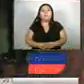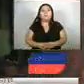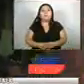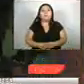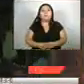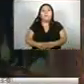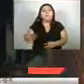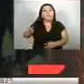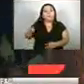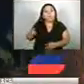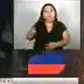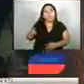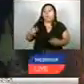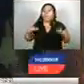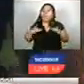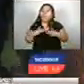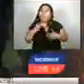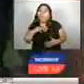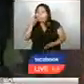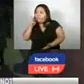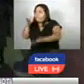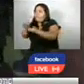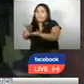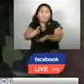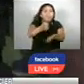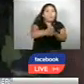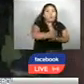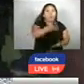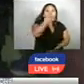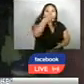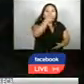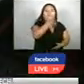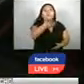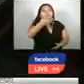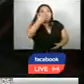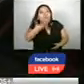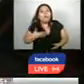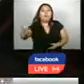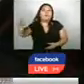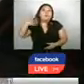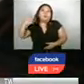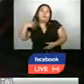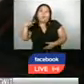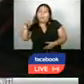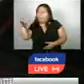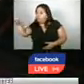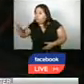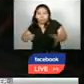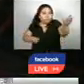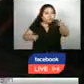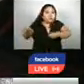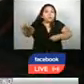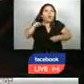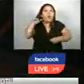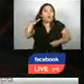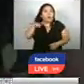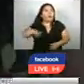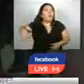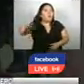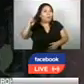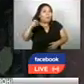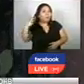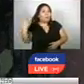Las autoridades también se desplazaron a San Miguel y Morazán para poner tras las rejas a un grupo criminal que opera en la zona